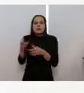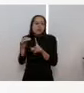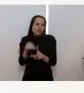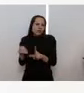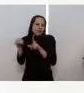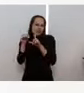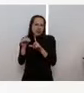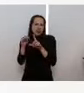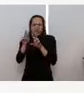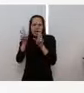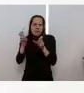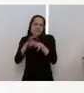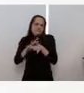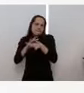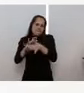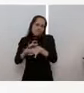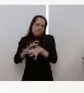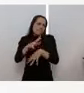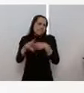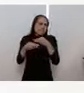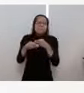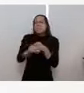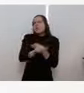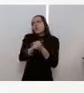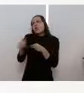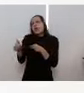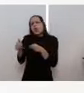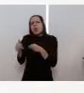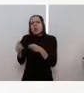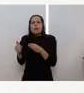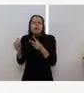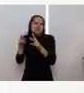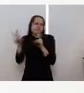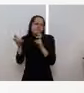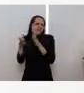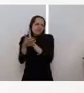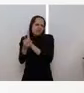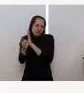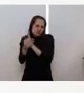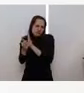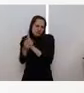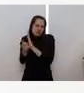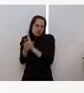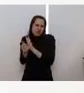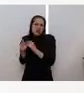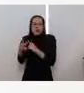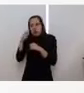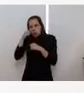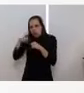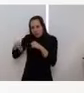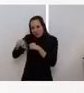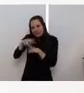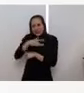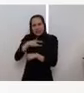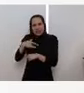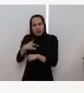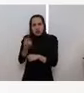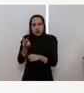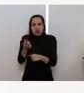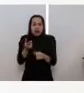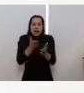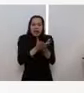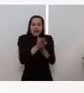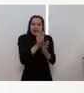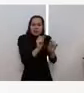otras áreas afines del talento humano en salud no solo para pregrado sino también para posgrado